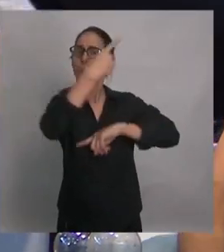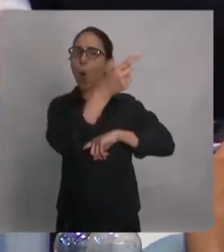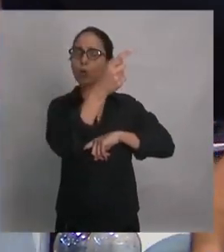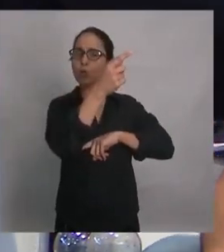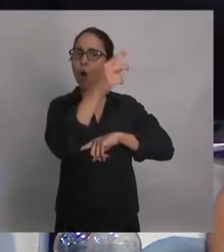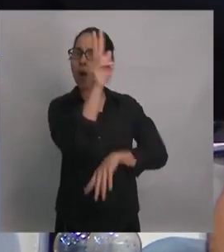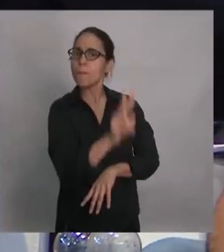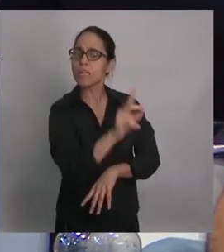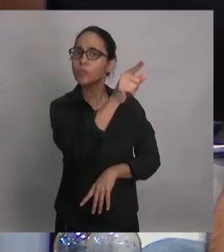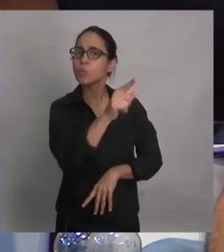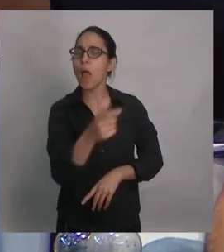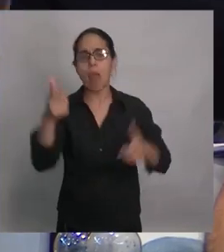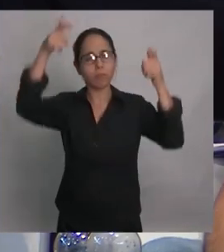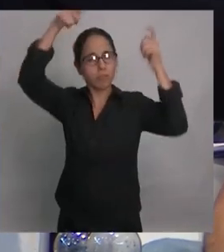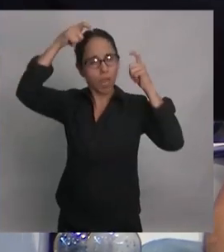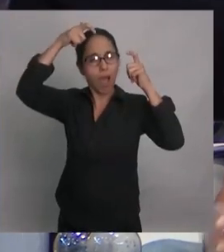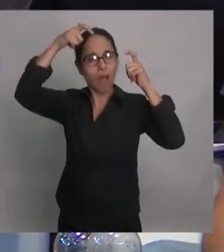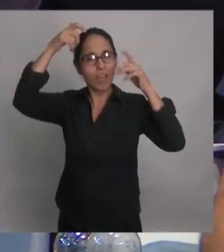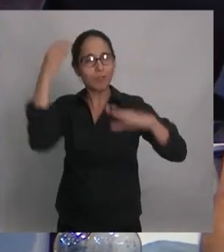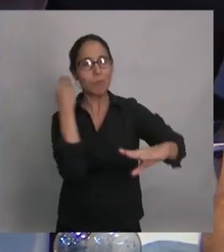revolucionario, Hugo Chávez, que nos dijo